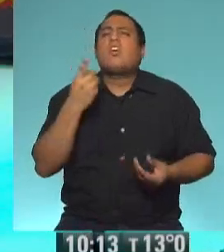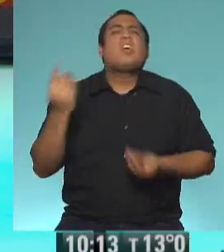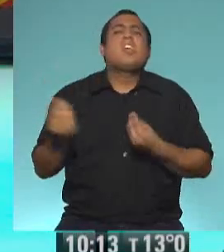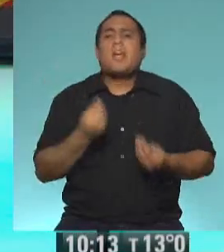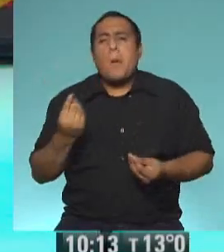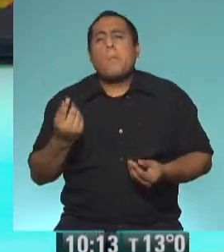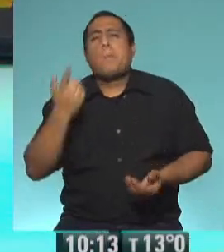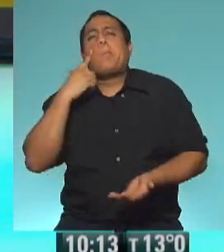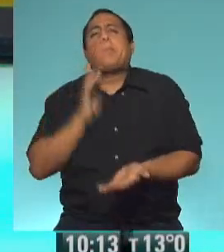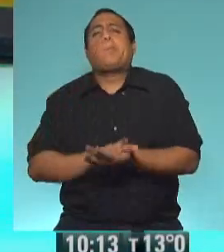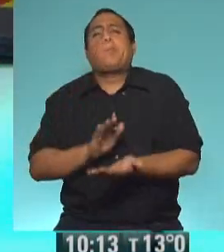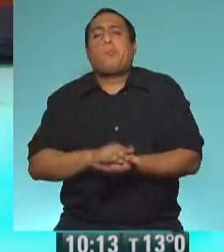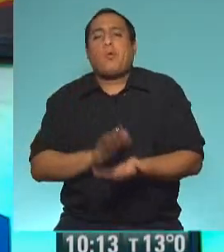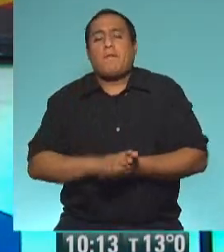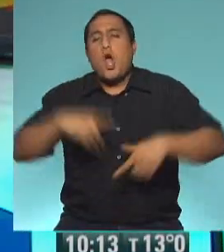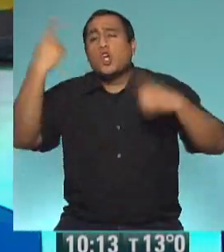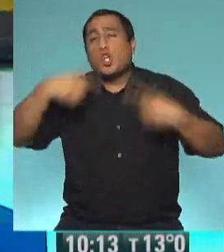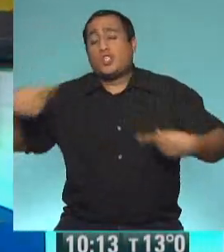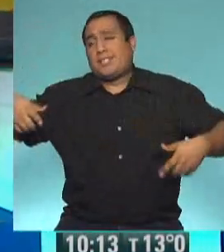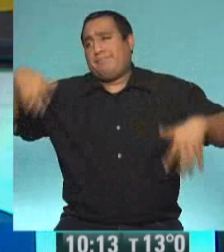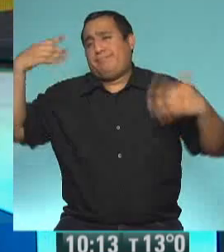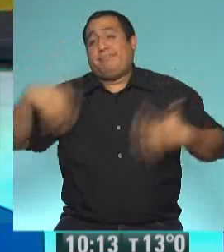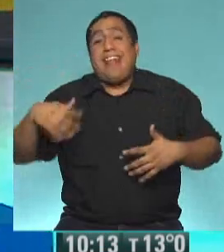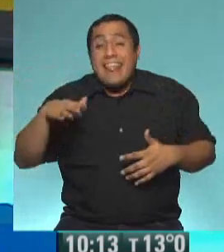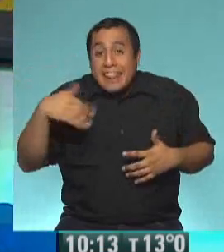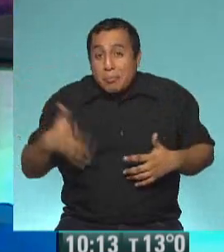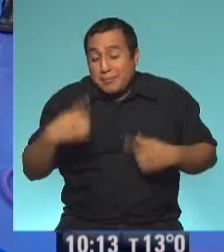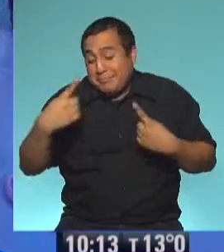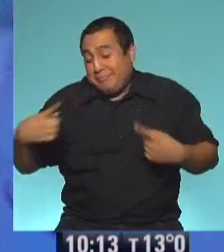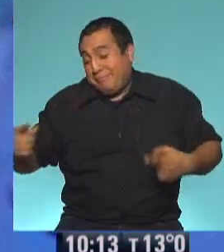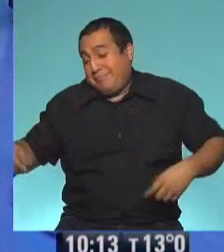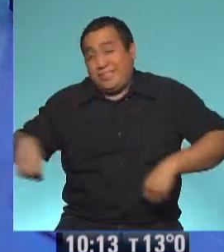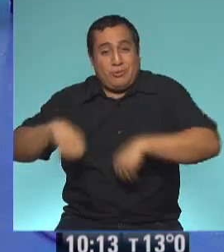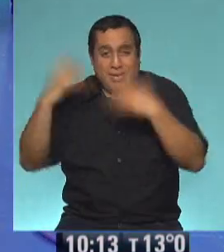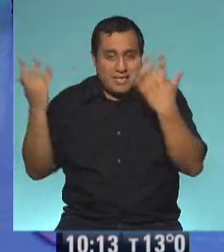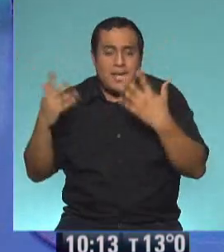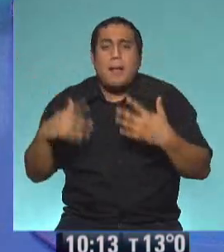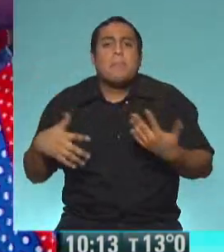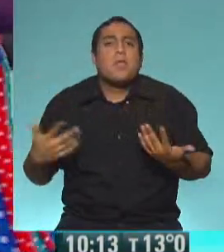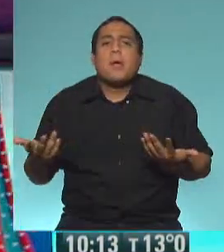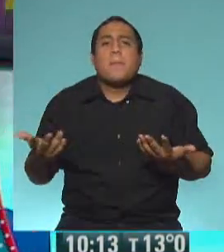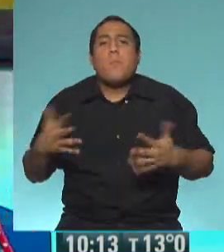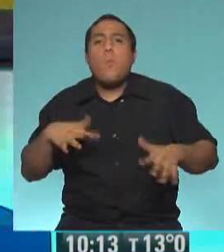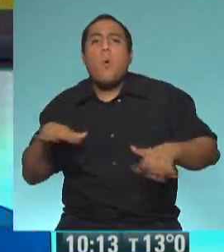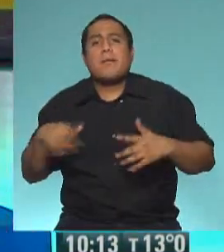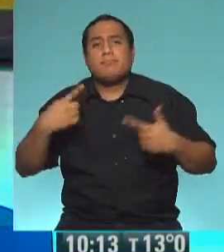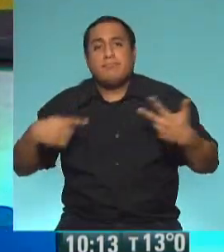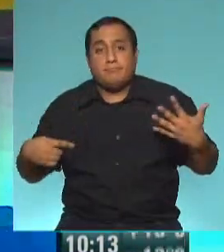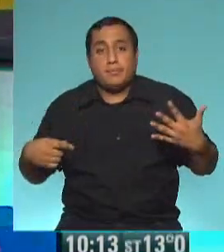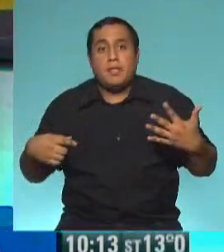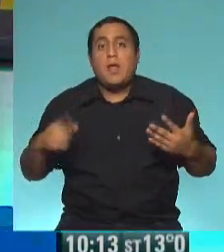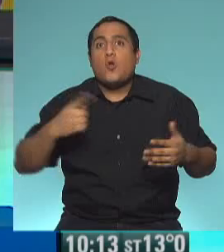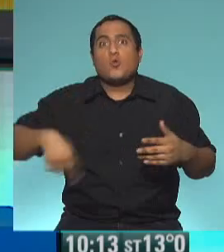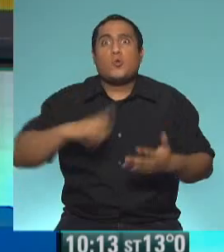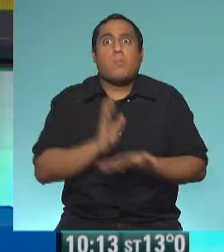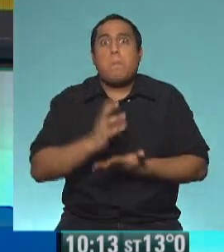que pueden hacer cosas increíbles. Sí. Después hacen cualquier cosa, ¿no? Destrezas, pero hacen todo destrezas. Podemos jugar a que somos payasos